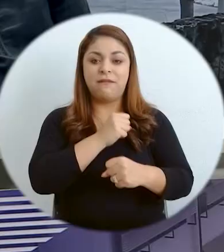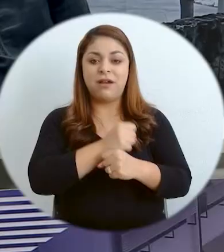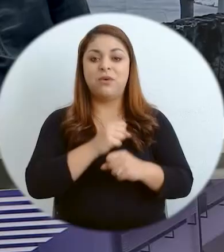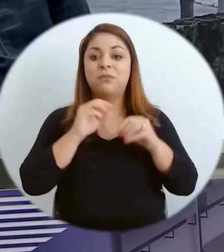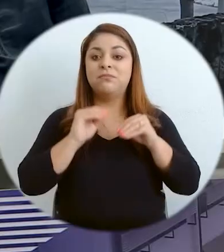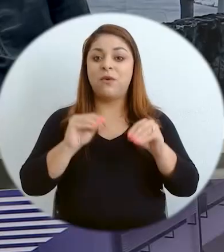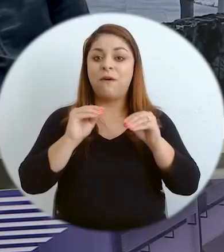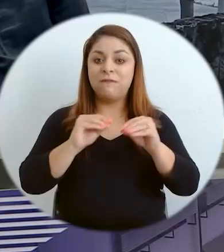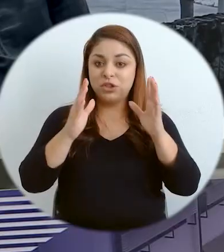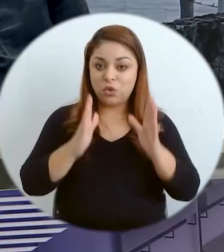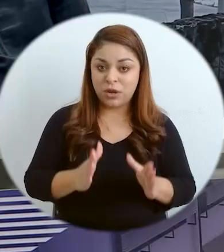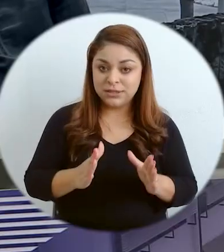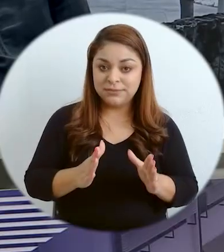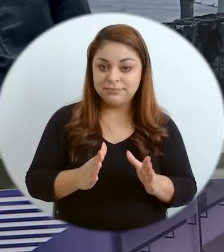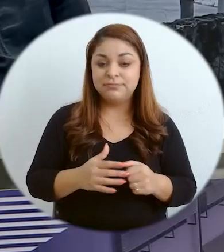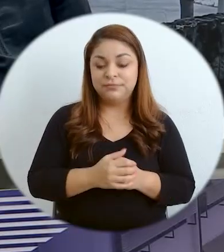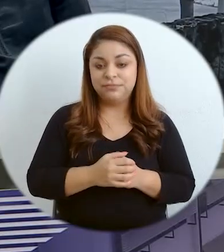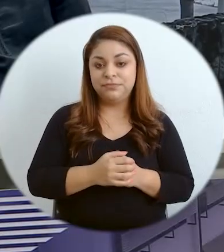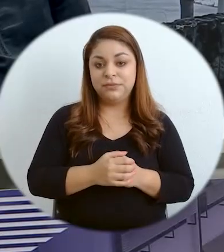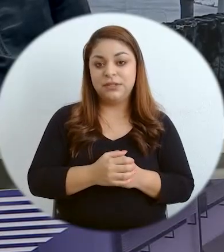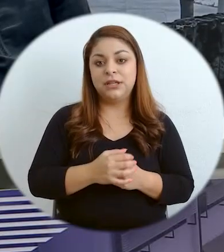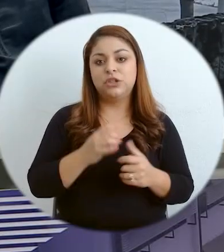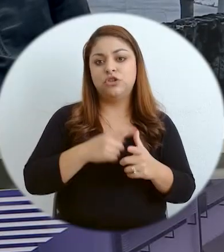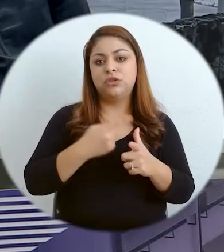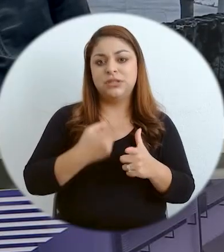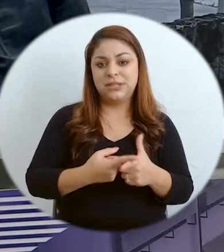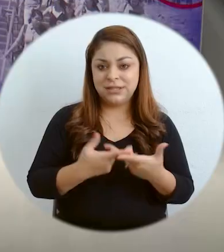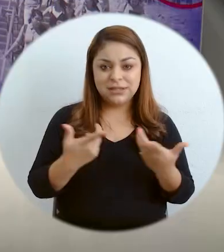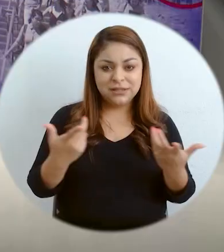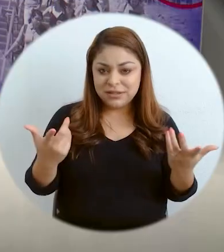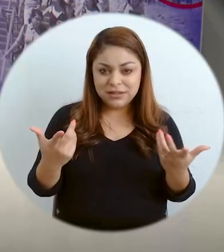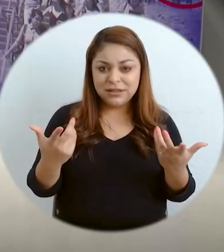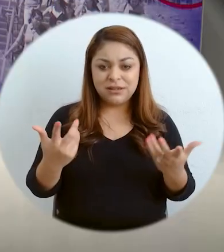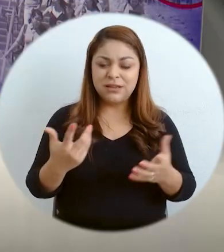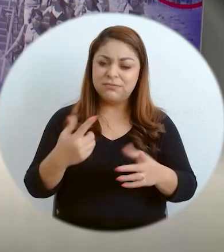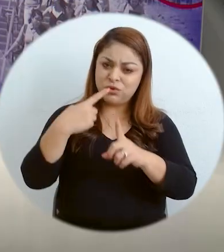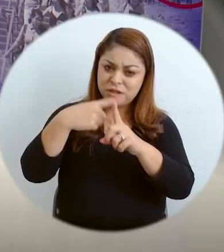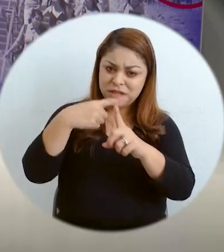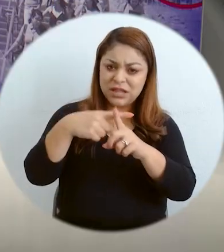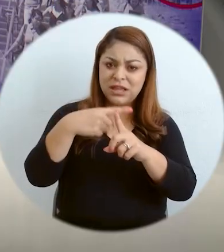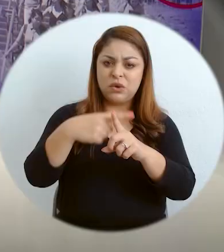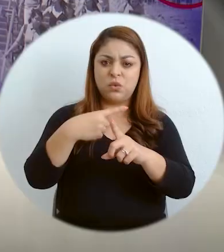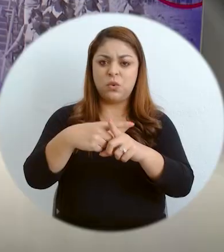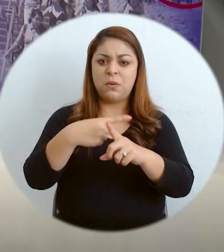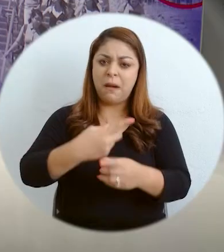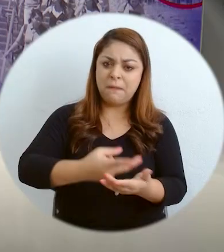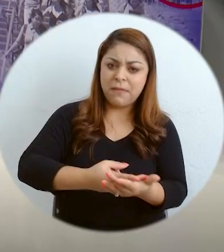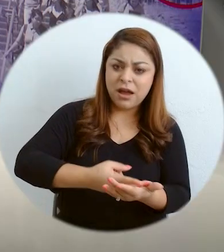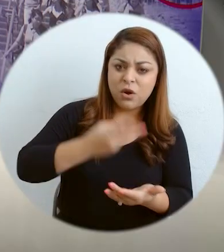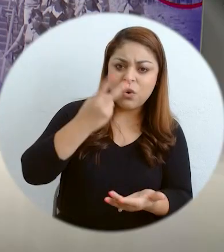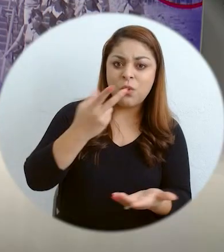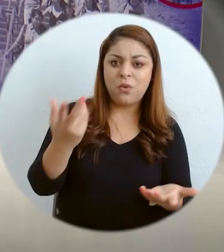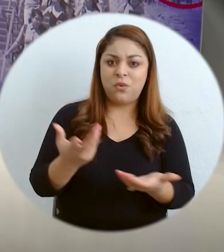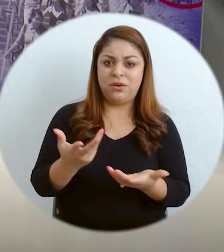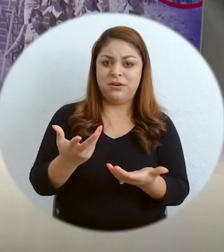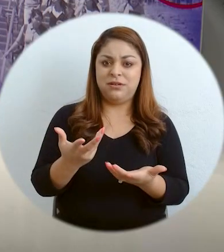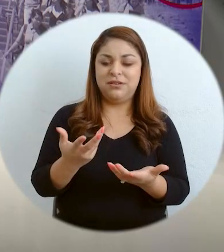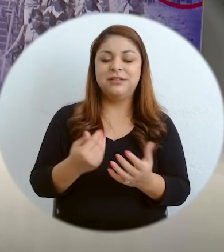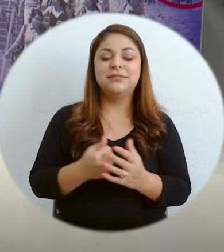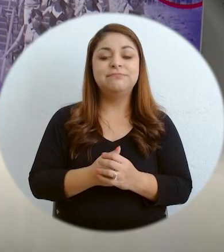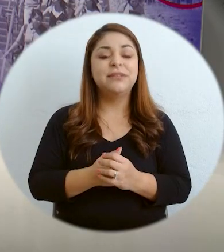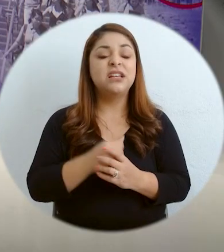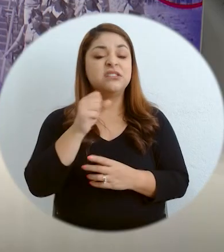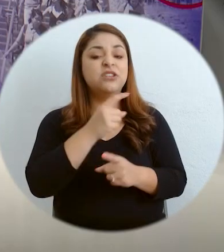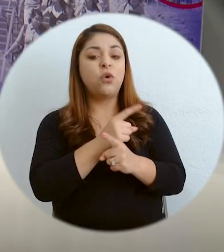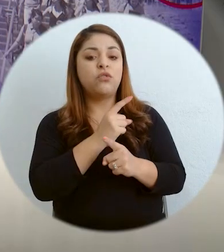va más allá, como decías, es como que ya no hay una valoración positiva de la educación per se. Creo que eso es